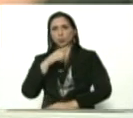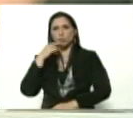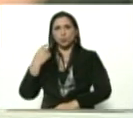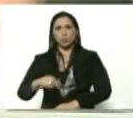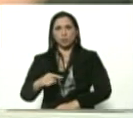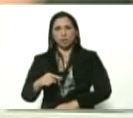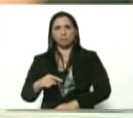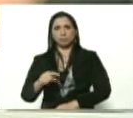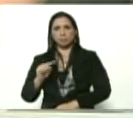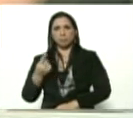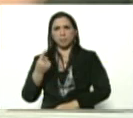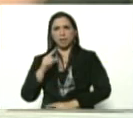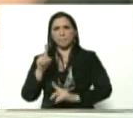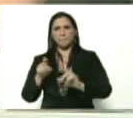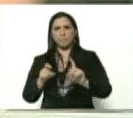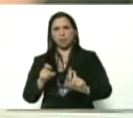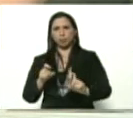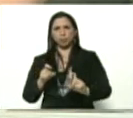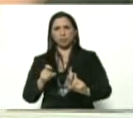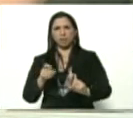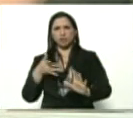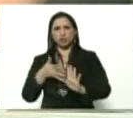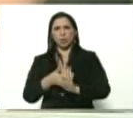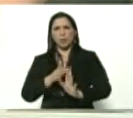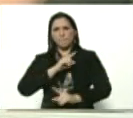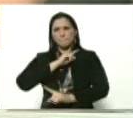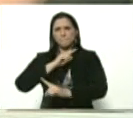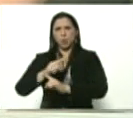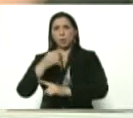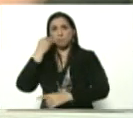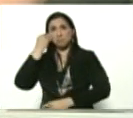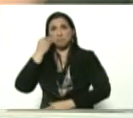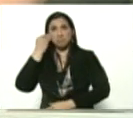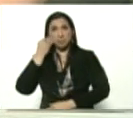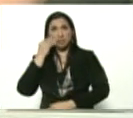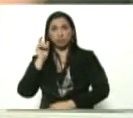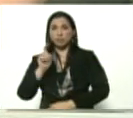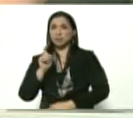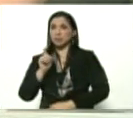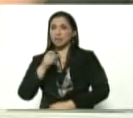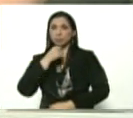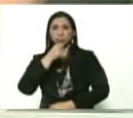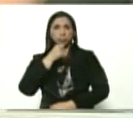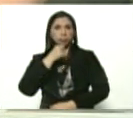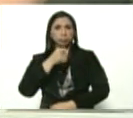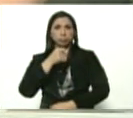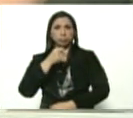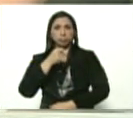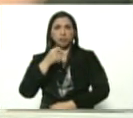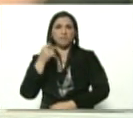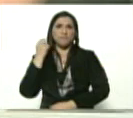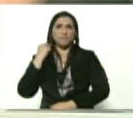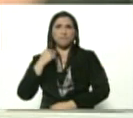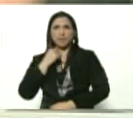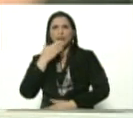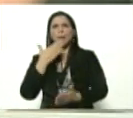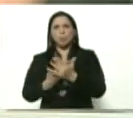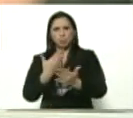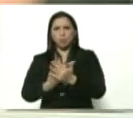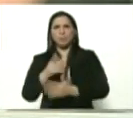La primera pregunta de los cargos, creo que va a ser necesaria una rueda de prensa del fiscal, le